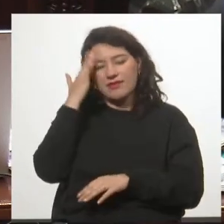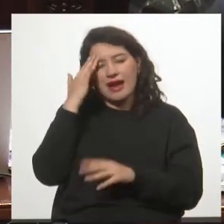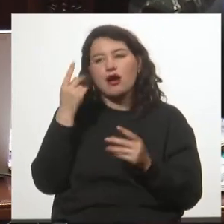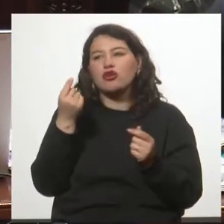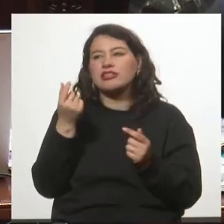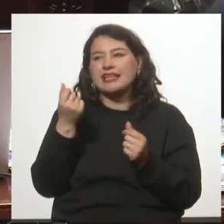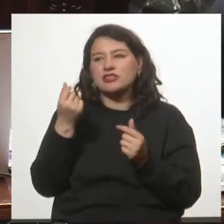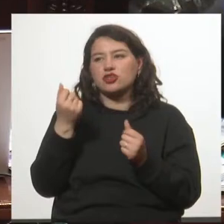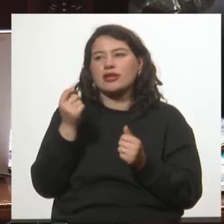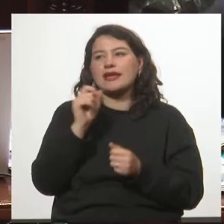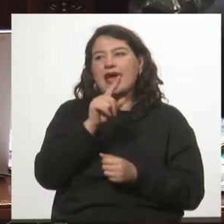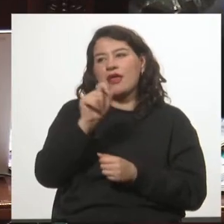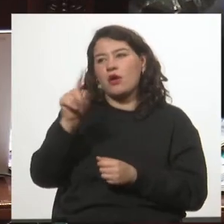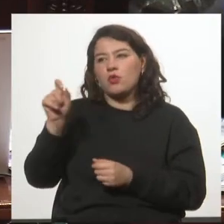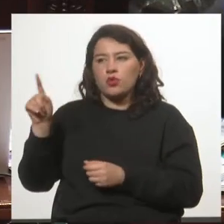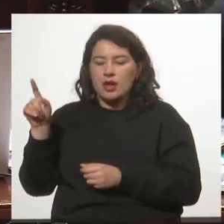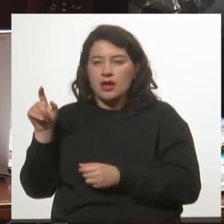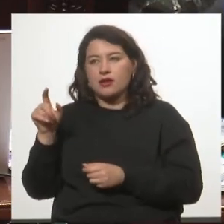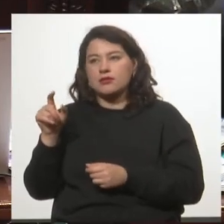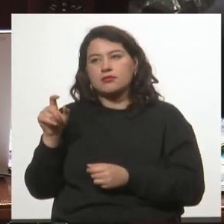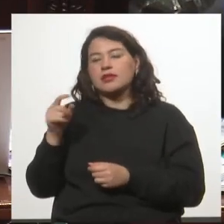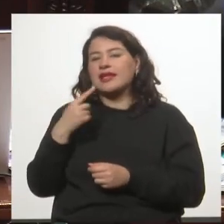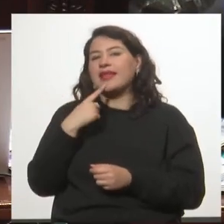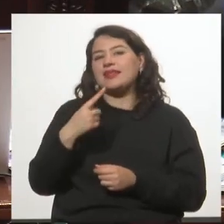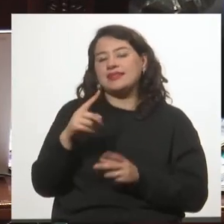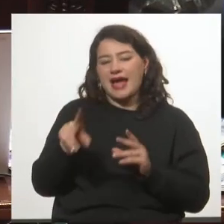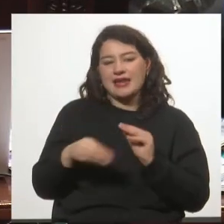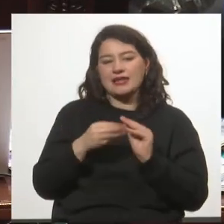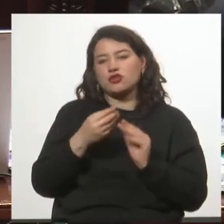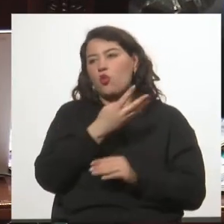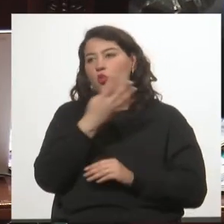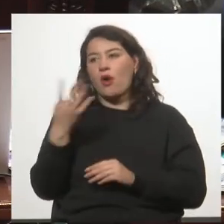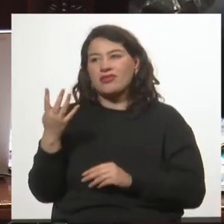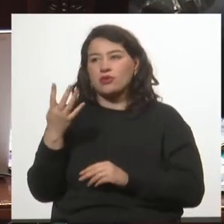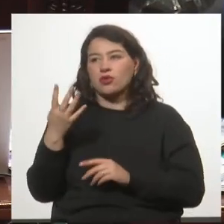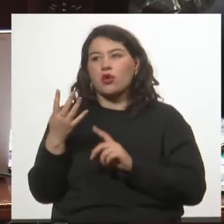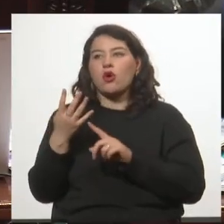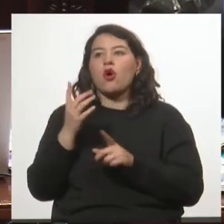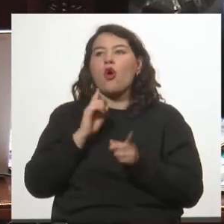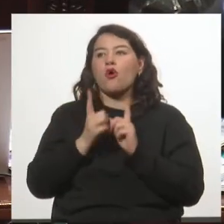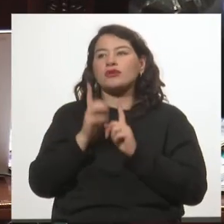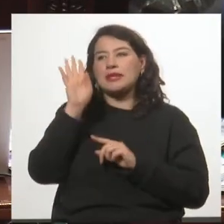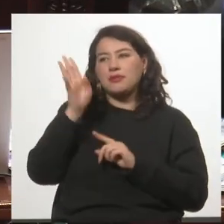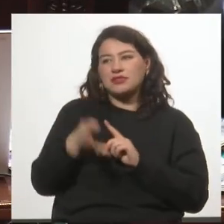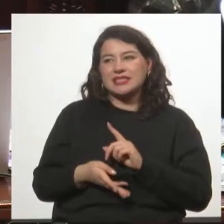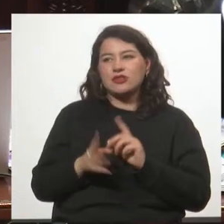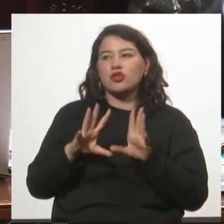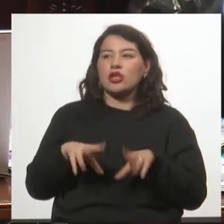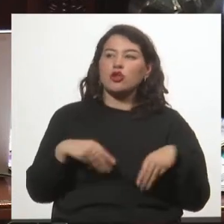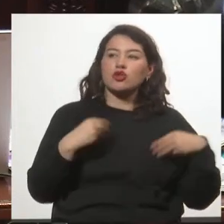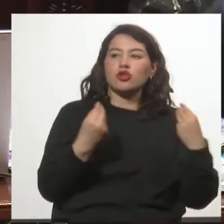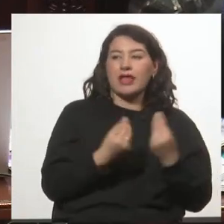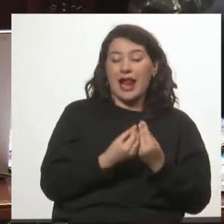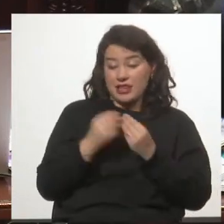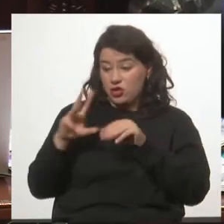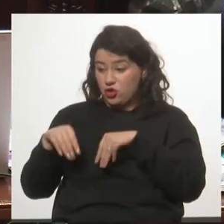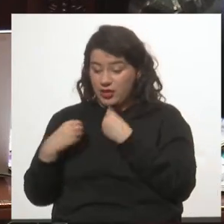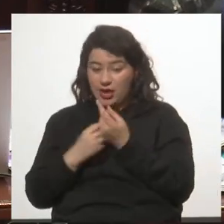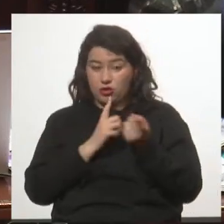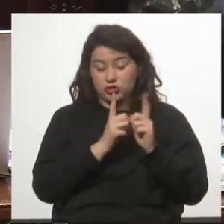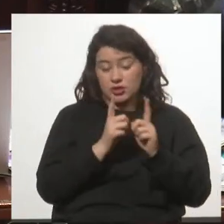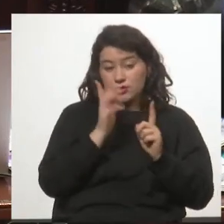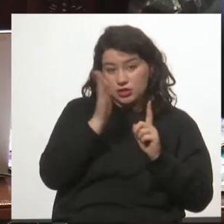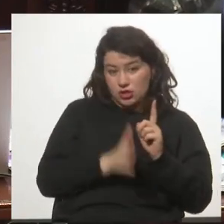económicas de los oferentes que se señalan en el anexo 4 que representan el 11 por ciento del monto total de las